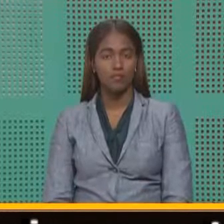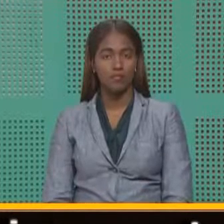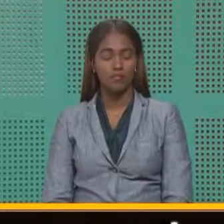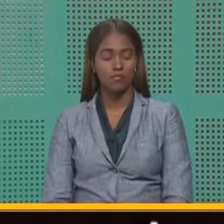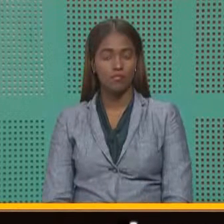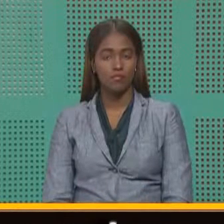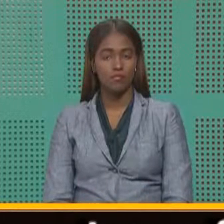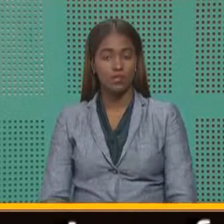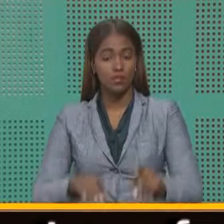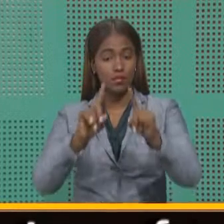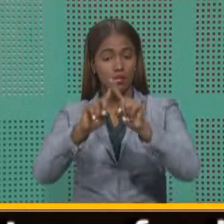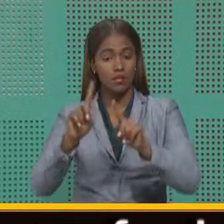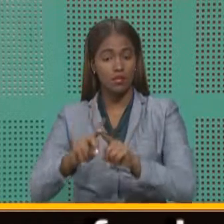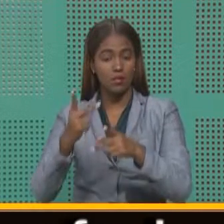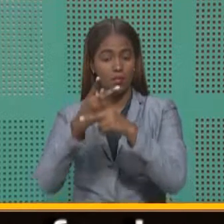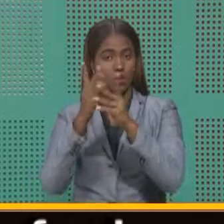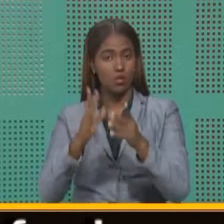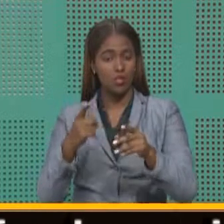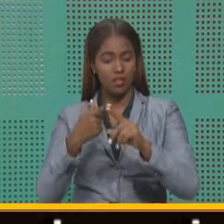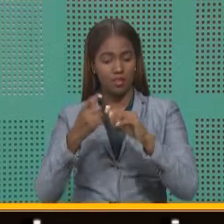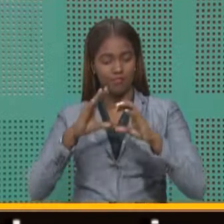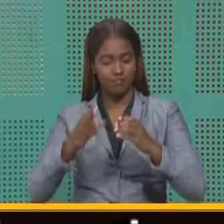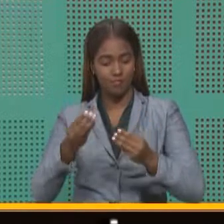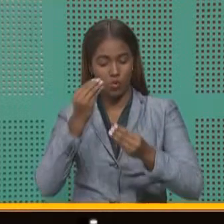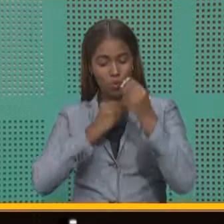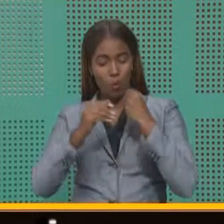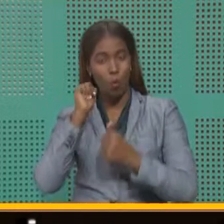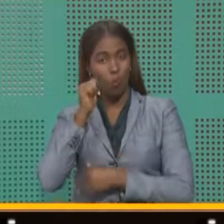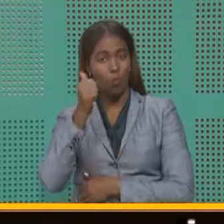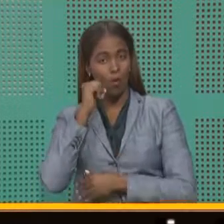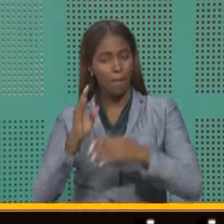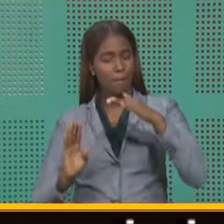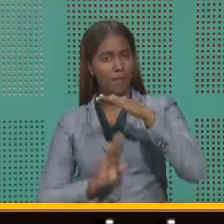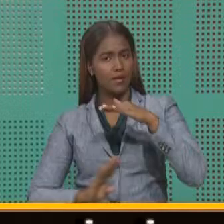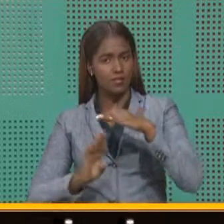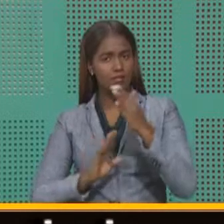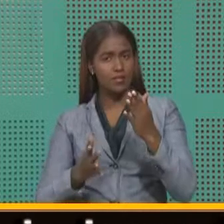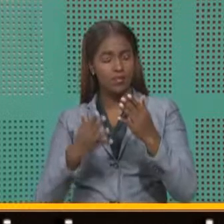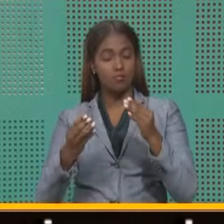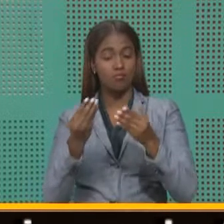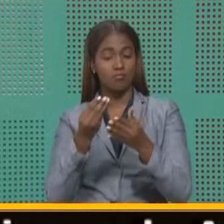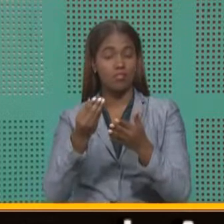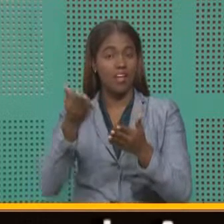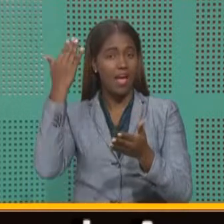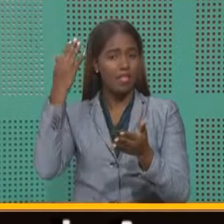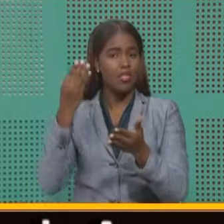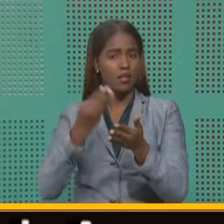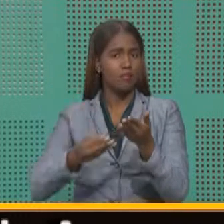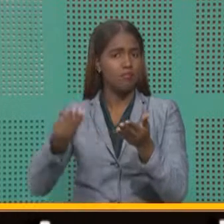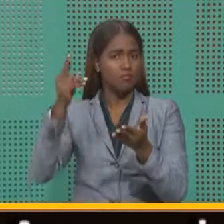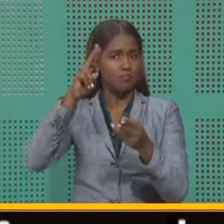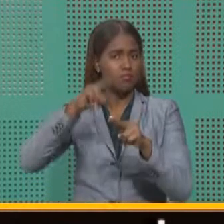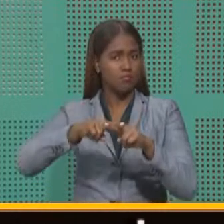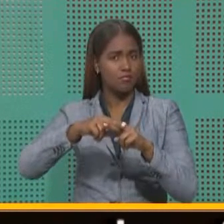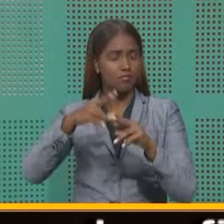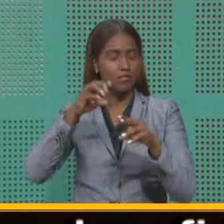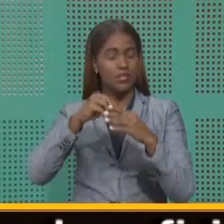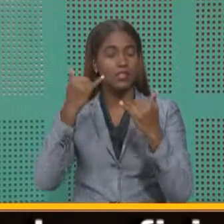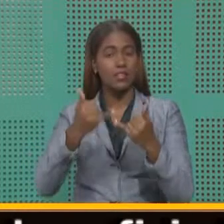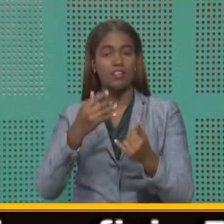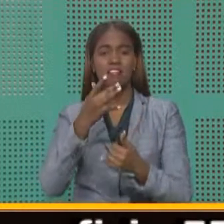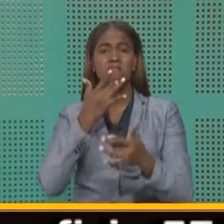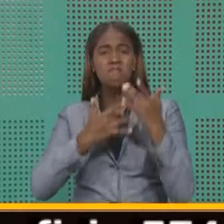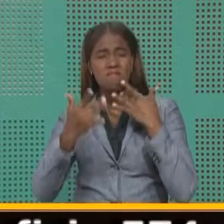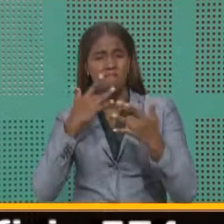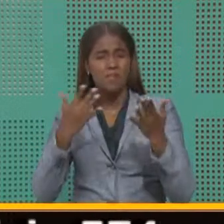diversos productos de la canasta básica que incrementaron sus costos como consecuencia de la sequía que afectó al país